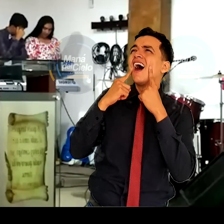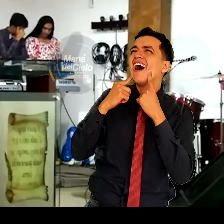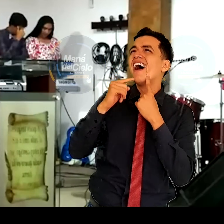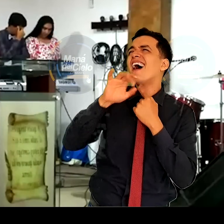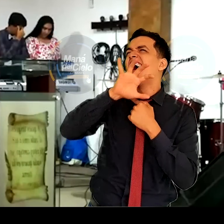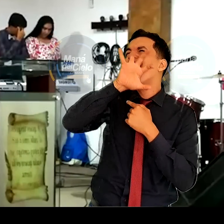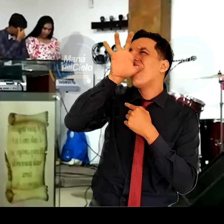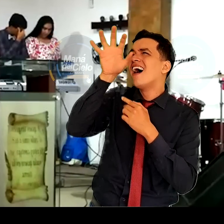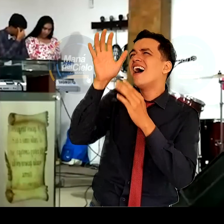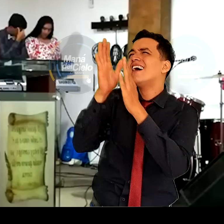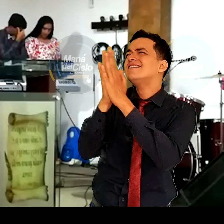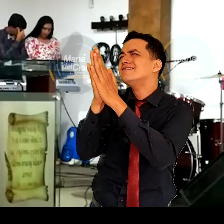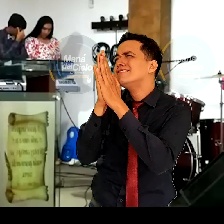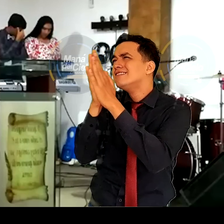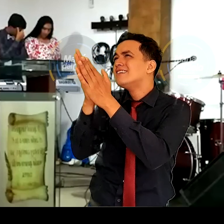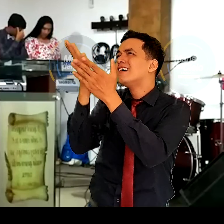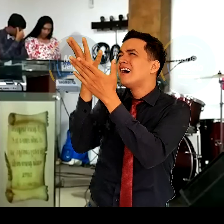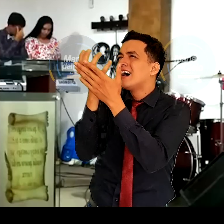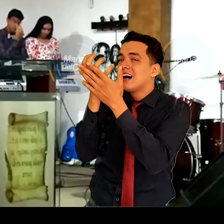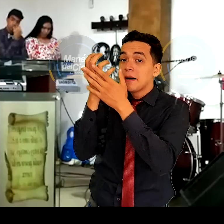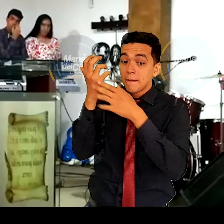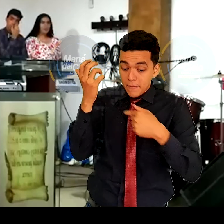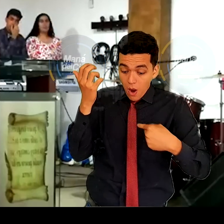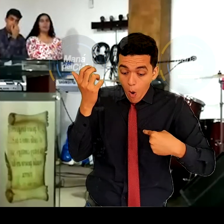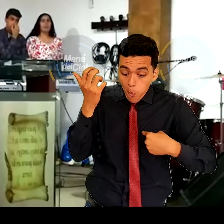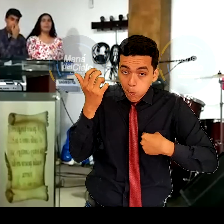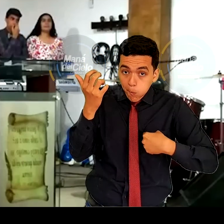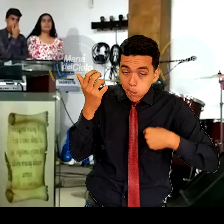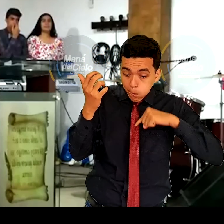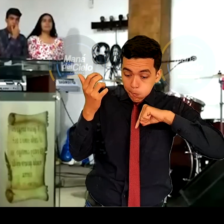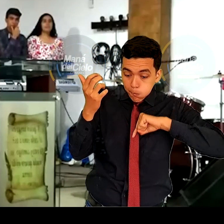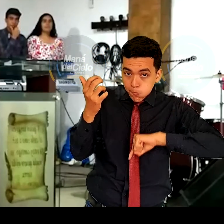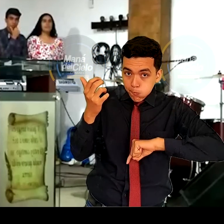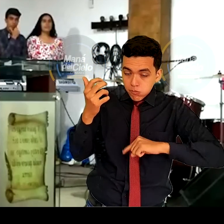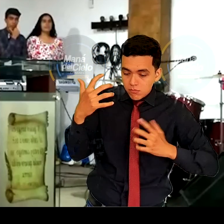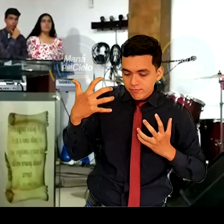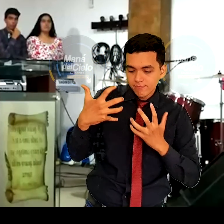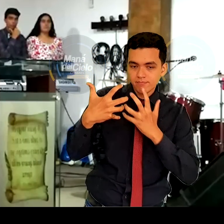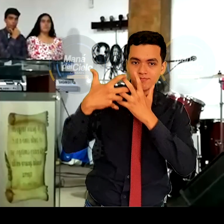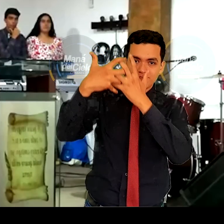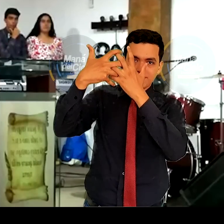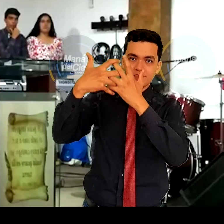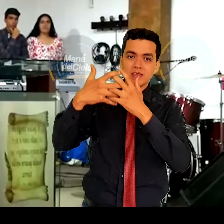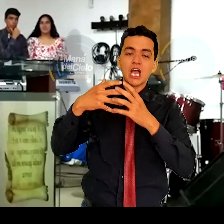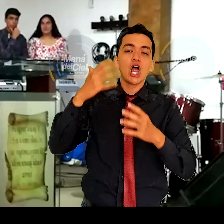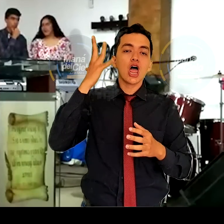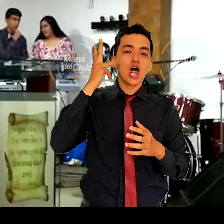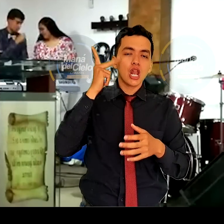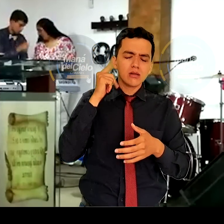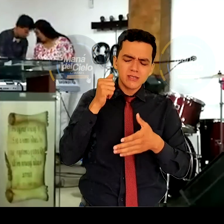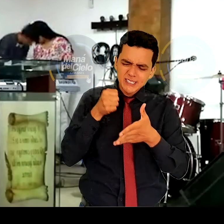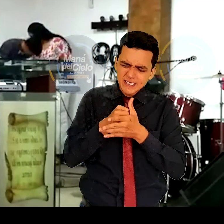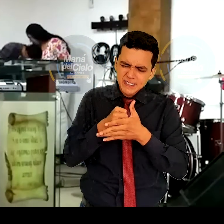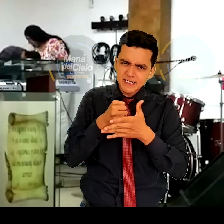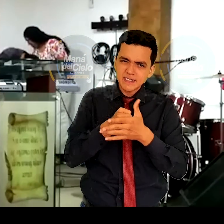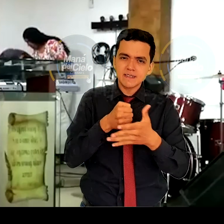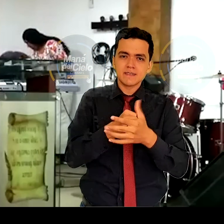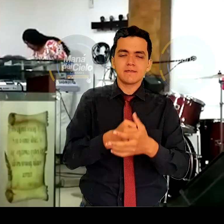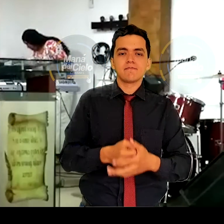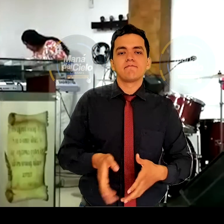Espíritu habla de perseverar en ello. Tengan la bondad de sentarse, mi hermano. Bueno,